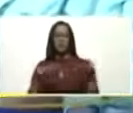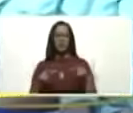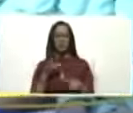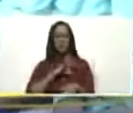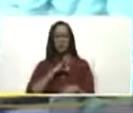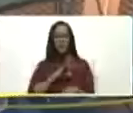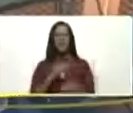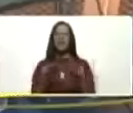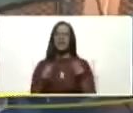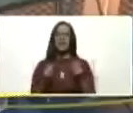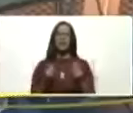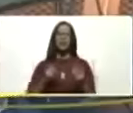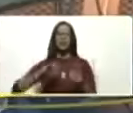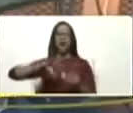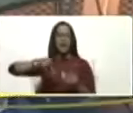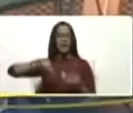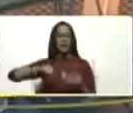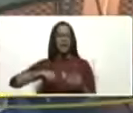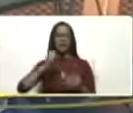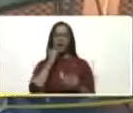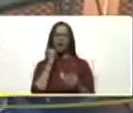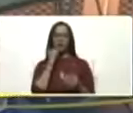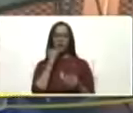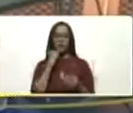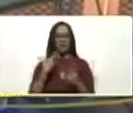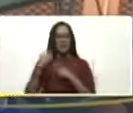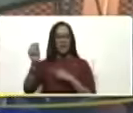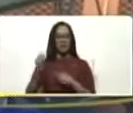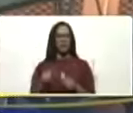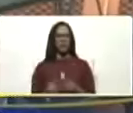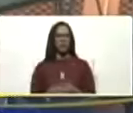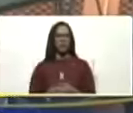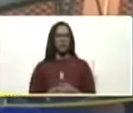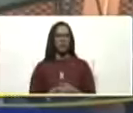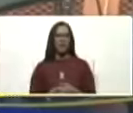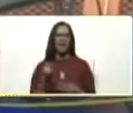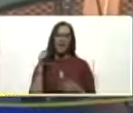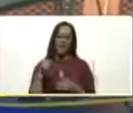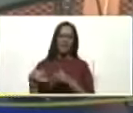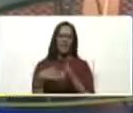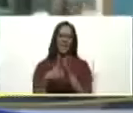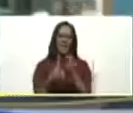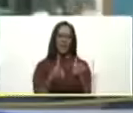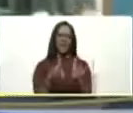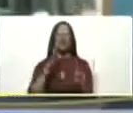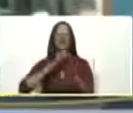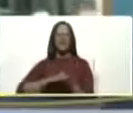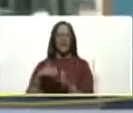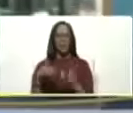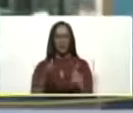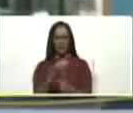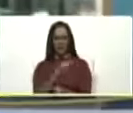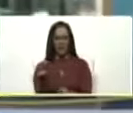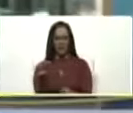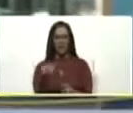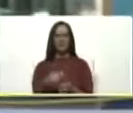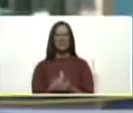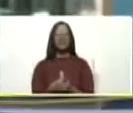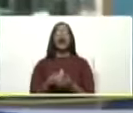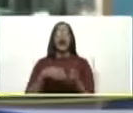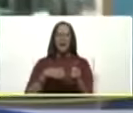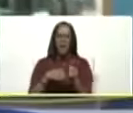que tanto nos han quitado los vagabundos que se han ido para allá. Ese es el camino. Estamos en el camino correcto. Correcto.